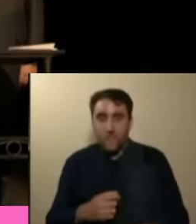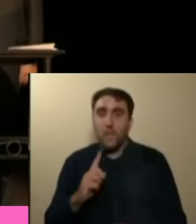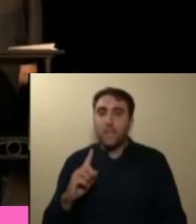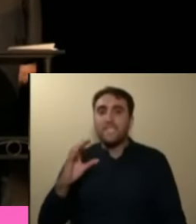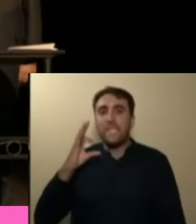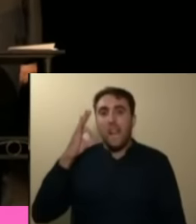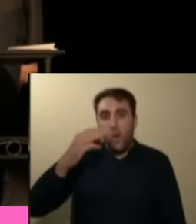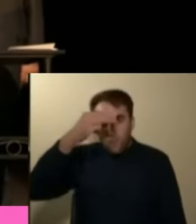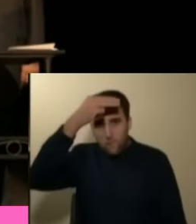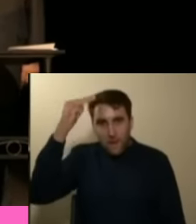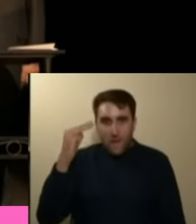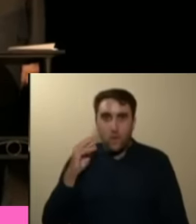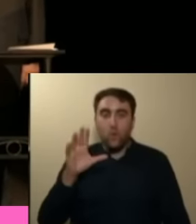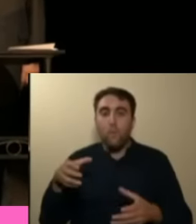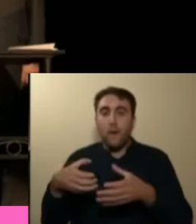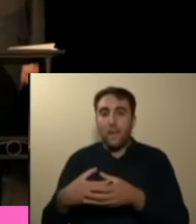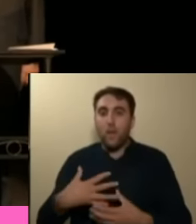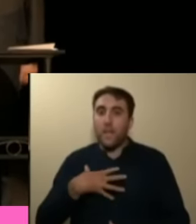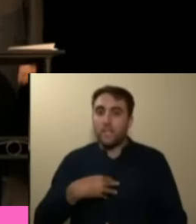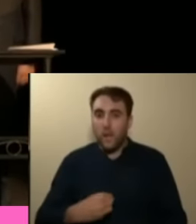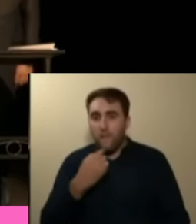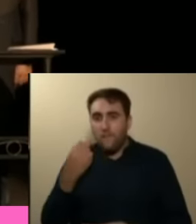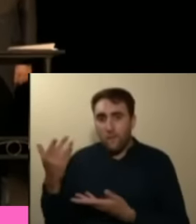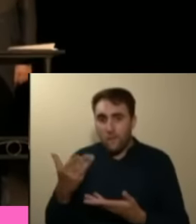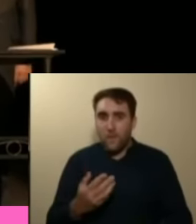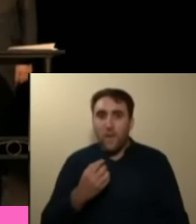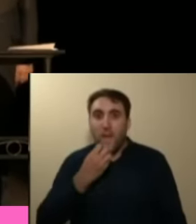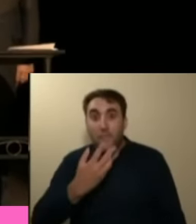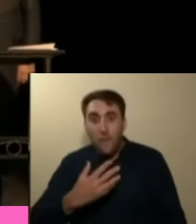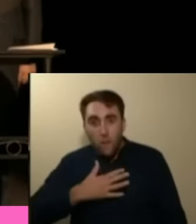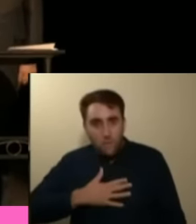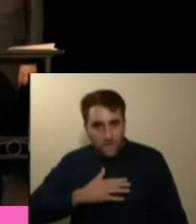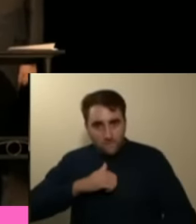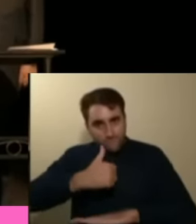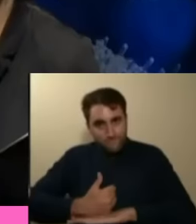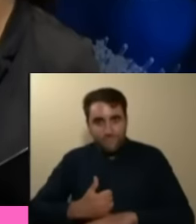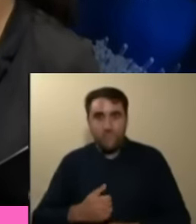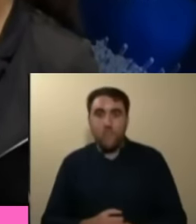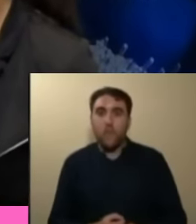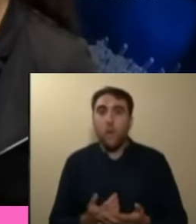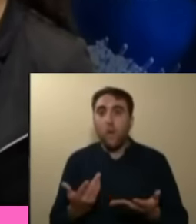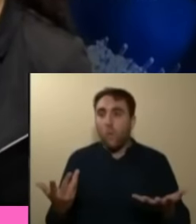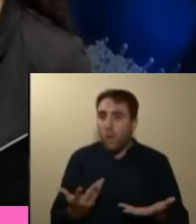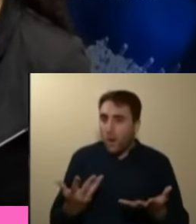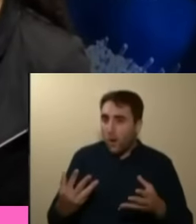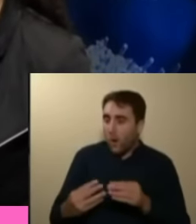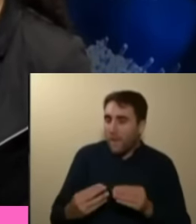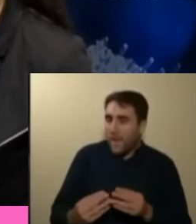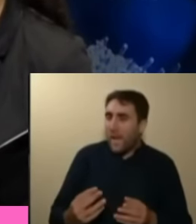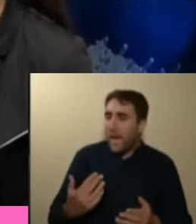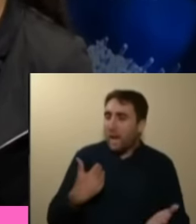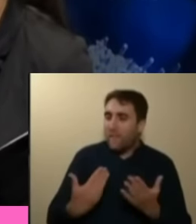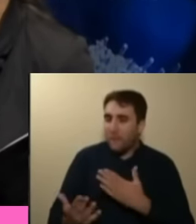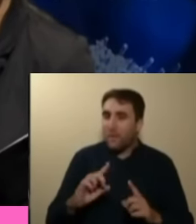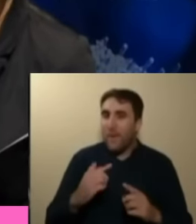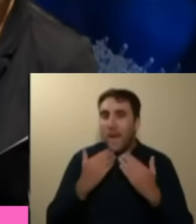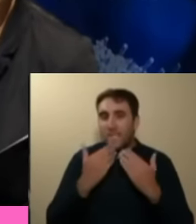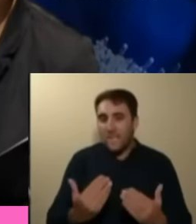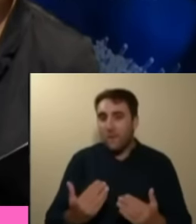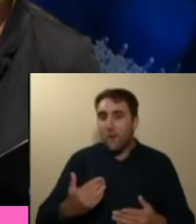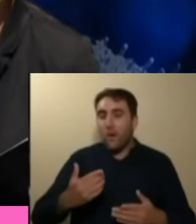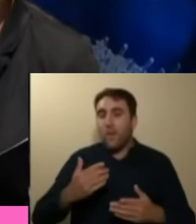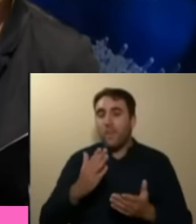Gustavo Penadez del Partido Nacional. Bienvenido, senador Penadez. ¿Qué tal? Un placer estar con ustedes. Bueno, Evelyn, y hablamos además y agradecemos a la Intendencia